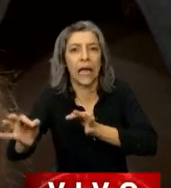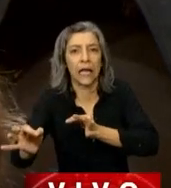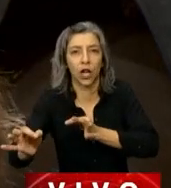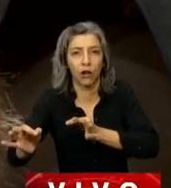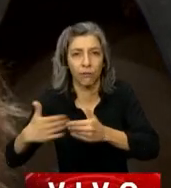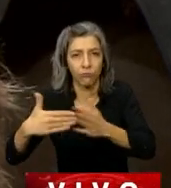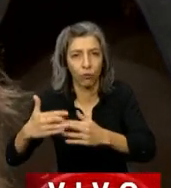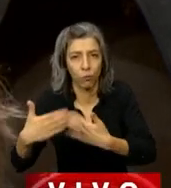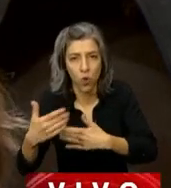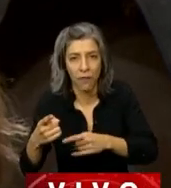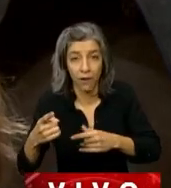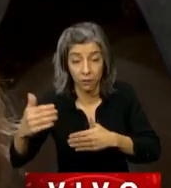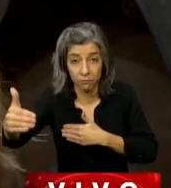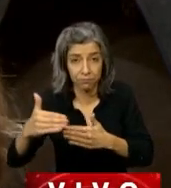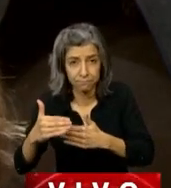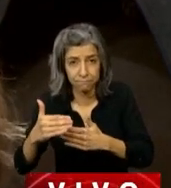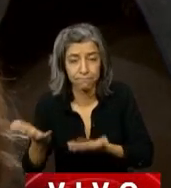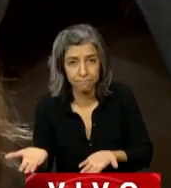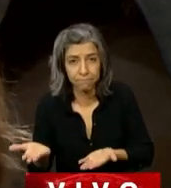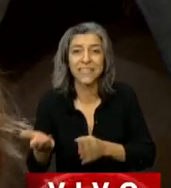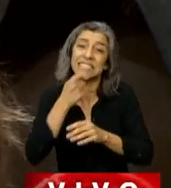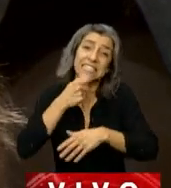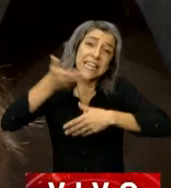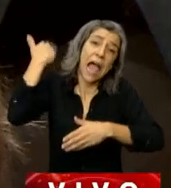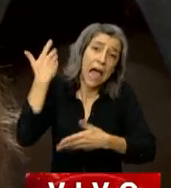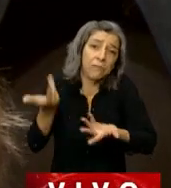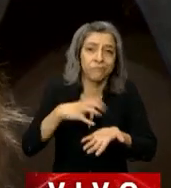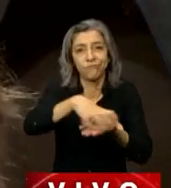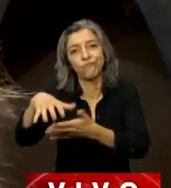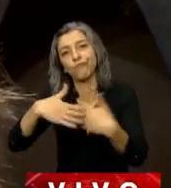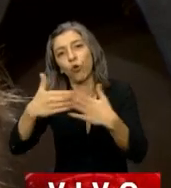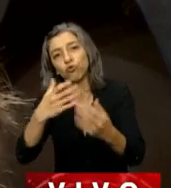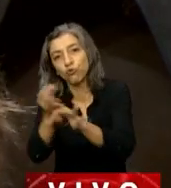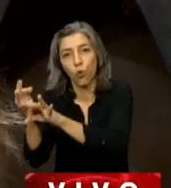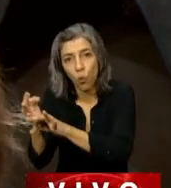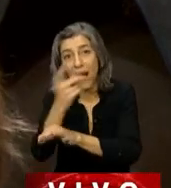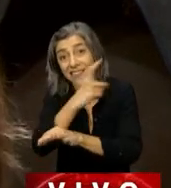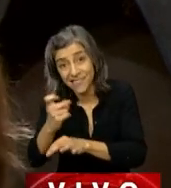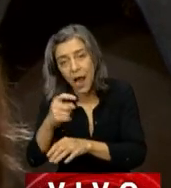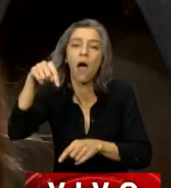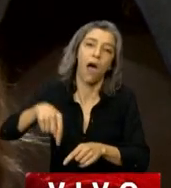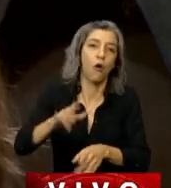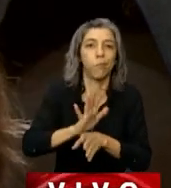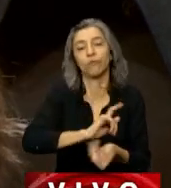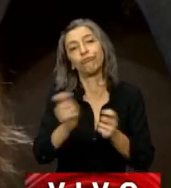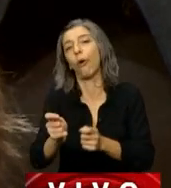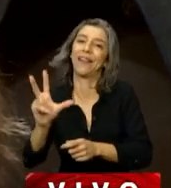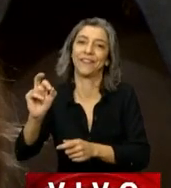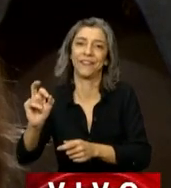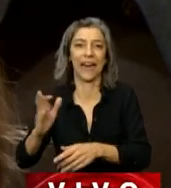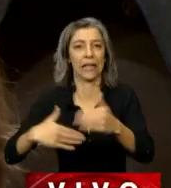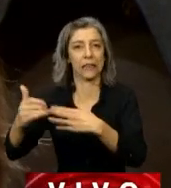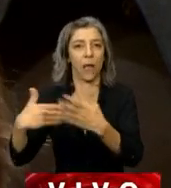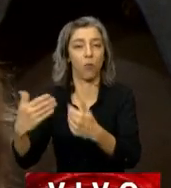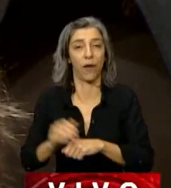ruta. Que si antes podíamos construir 100 escuelas, hoy vamos a poder construir 30. Que si antes podíamos construir